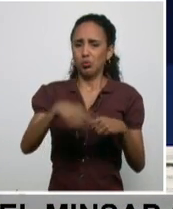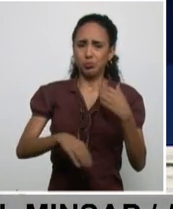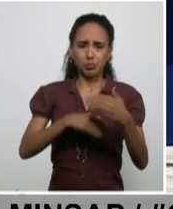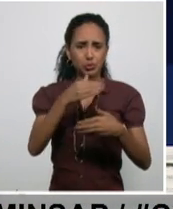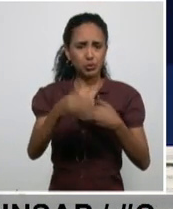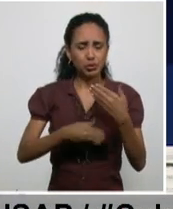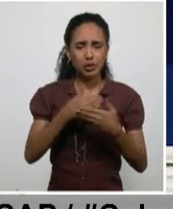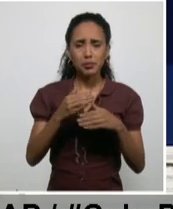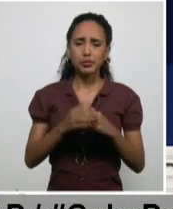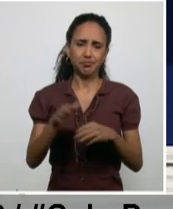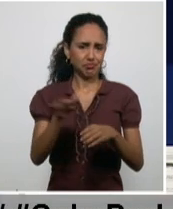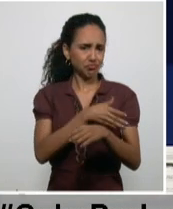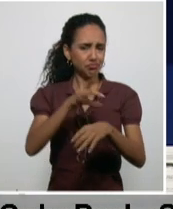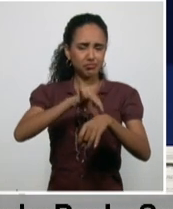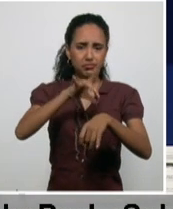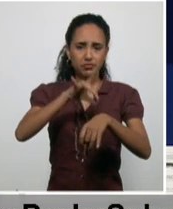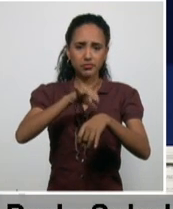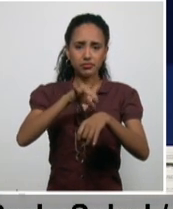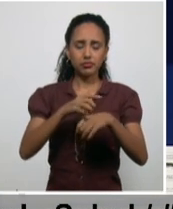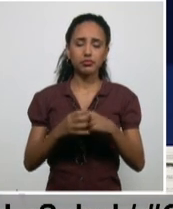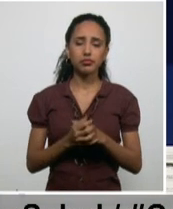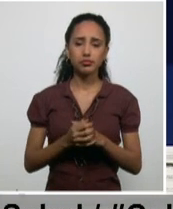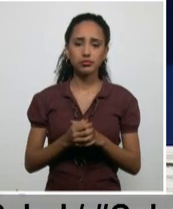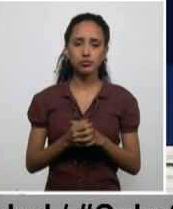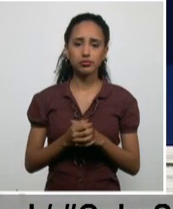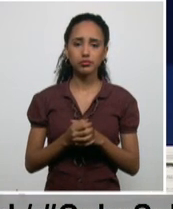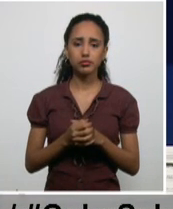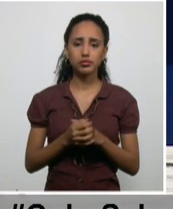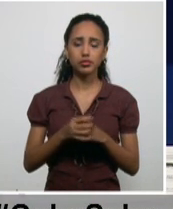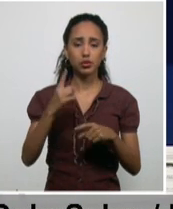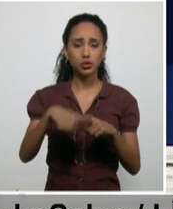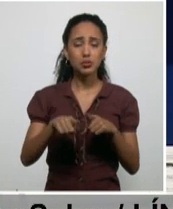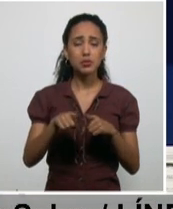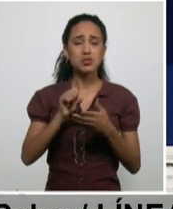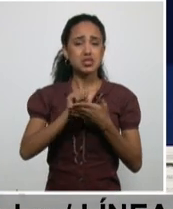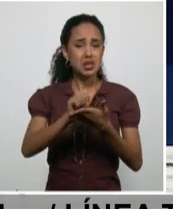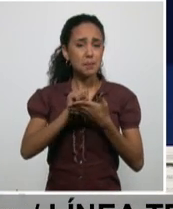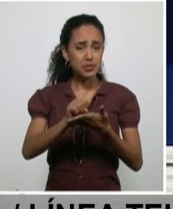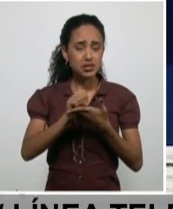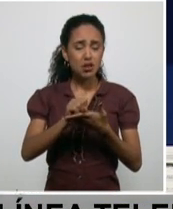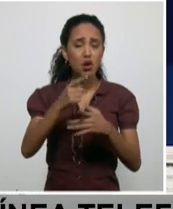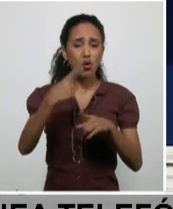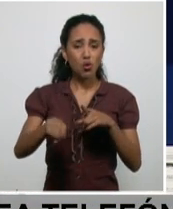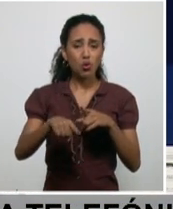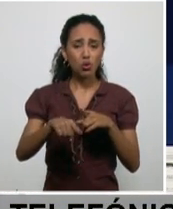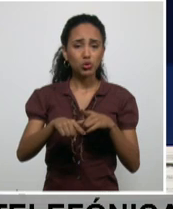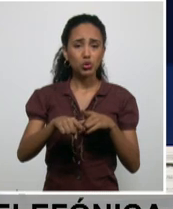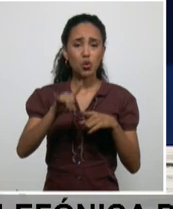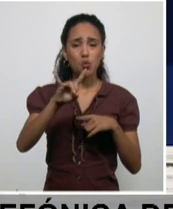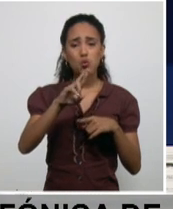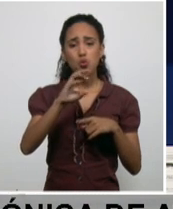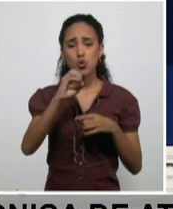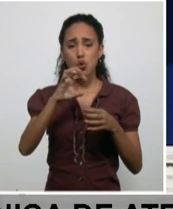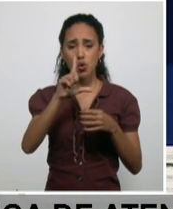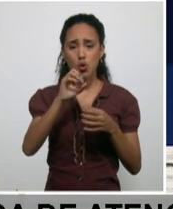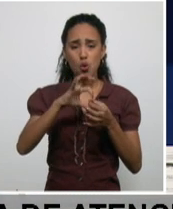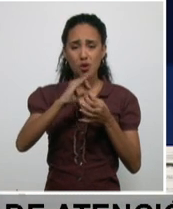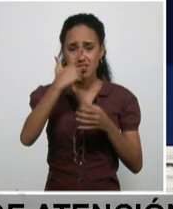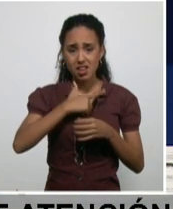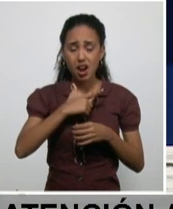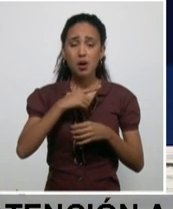ulcerativa idiopática y seguimiento por el servicio de urología, era un paciente en el cual había una sospecha de un